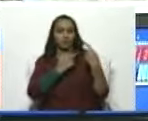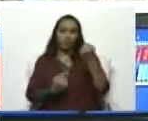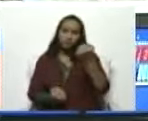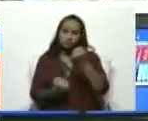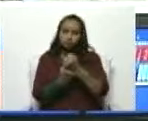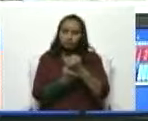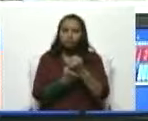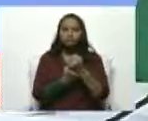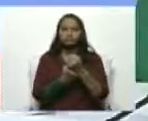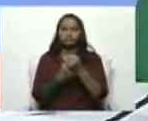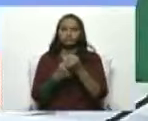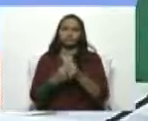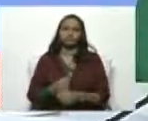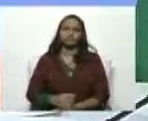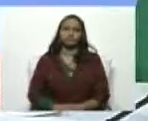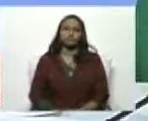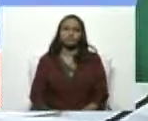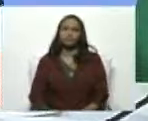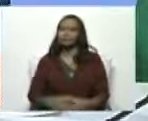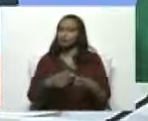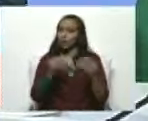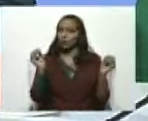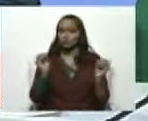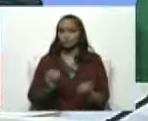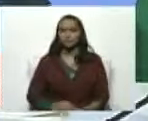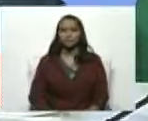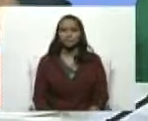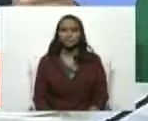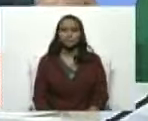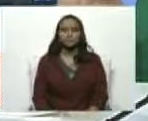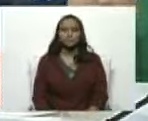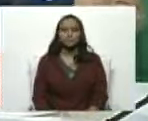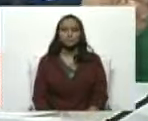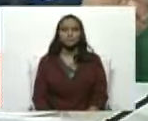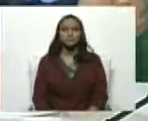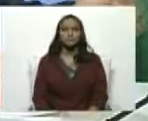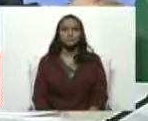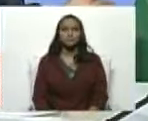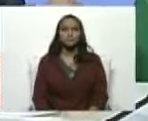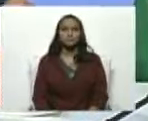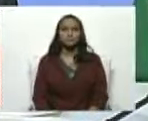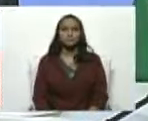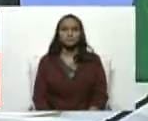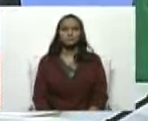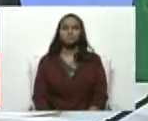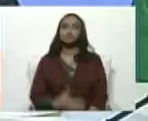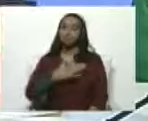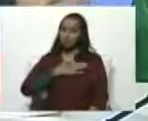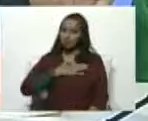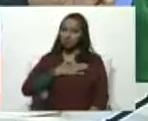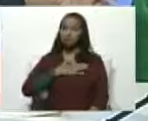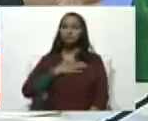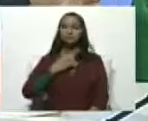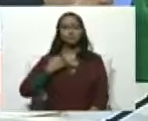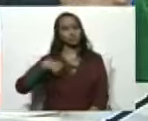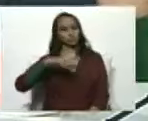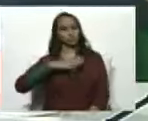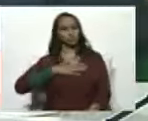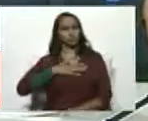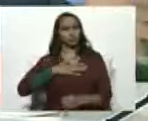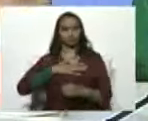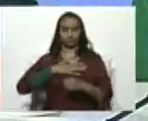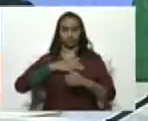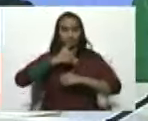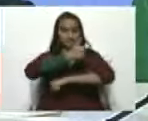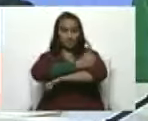Todos y todas, ¿eh? Todos y todas. Aquí estamos sentados nosotros y cada uno tiene, como se llama, un